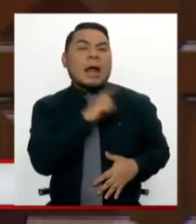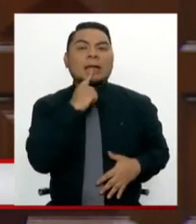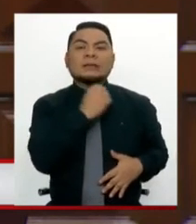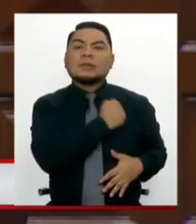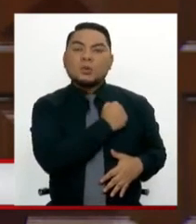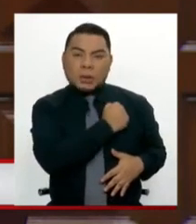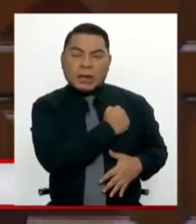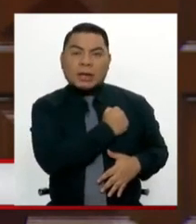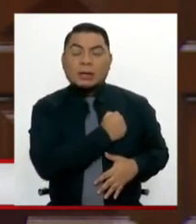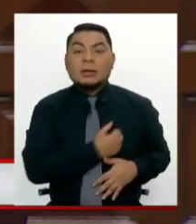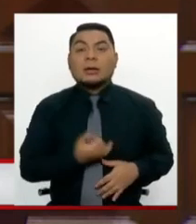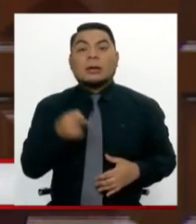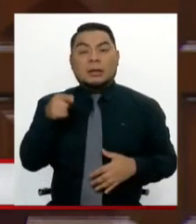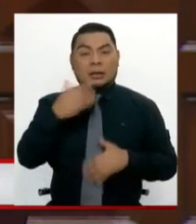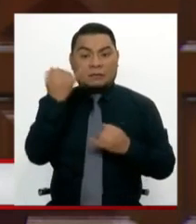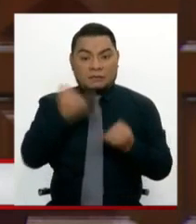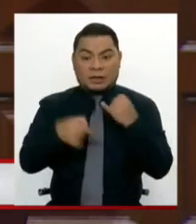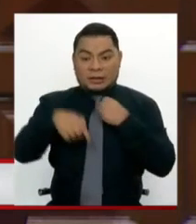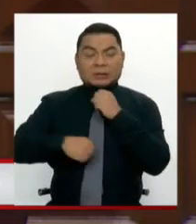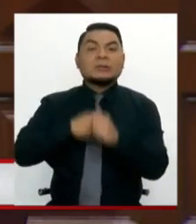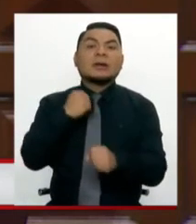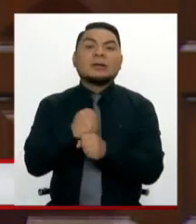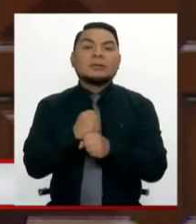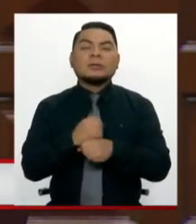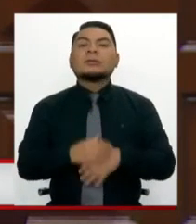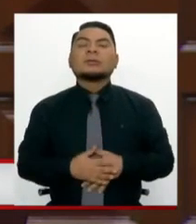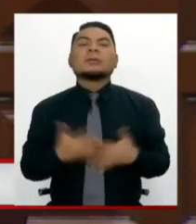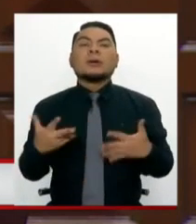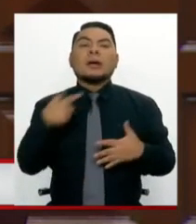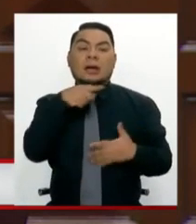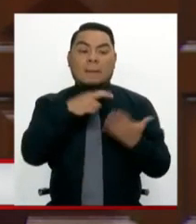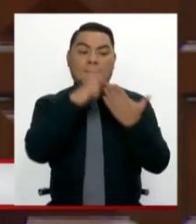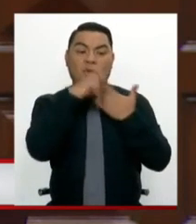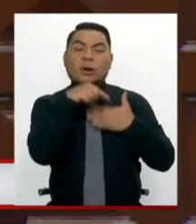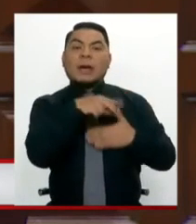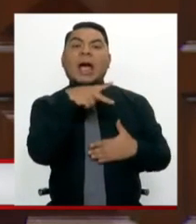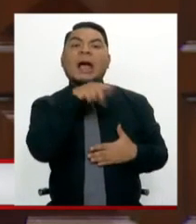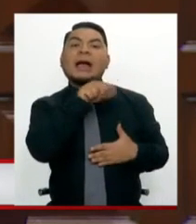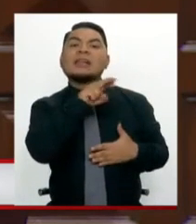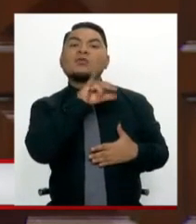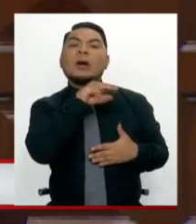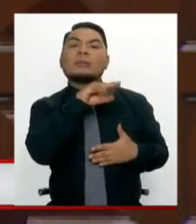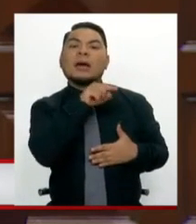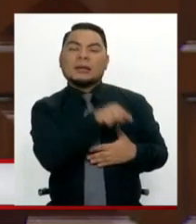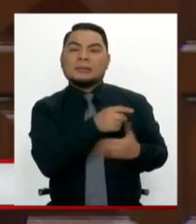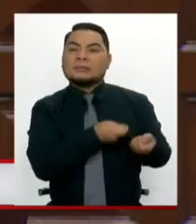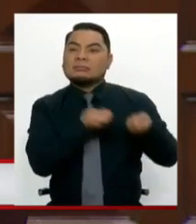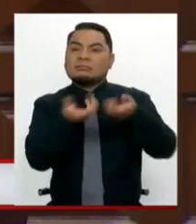y secundaria. Al culminar este presente año, Caliwarma habrá distribuido